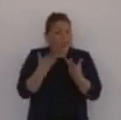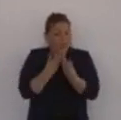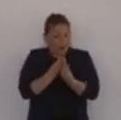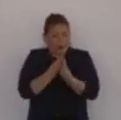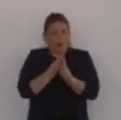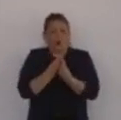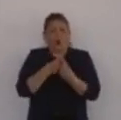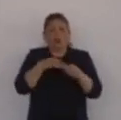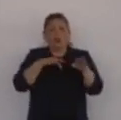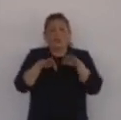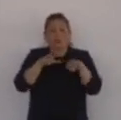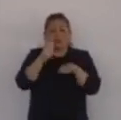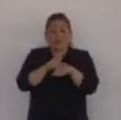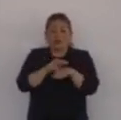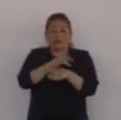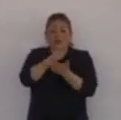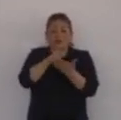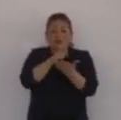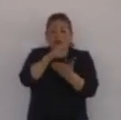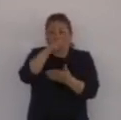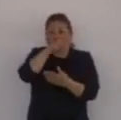aquí a los ciudadanos.